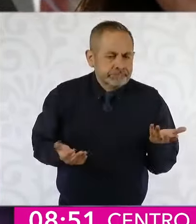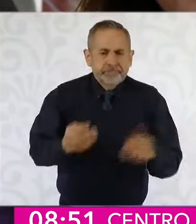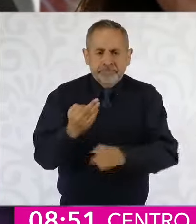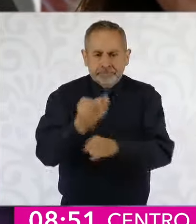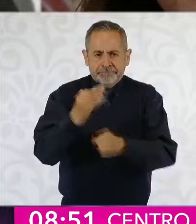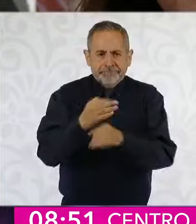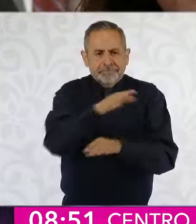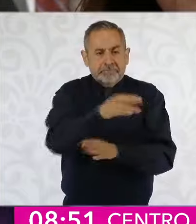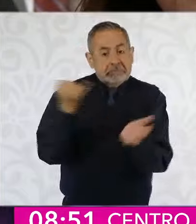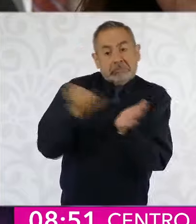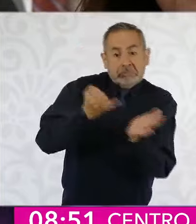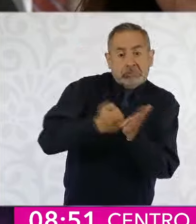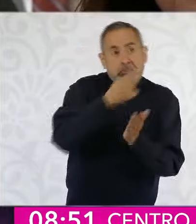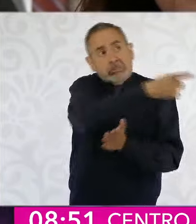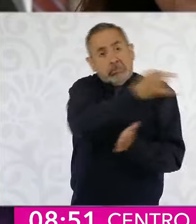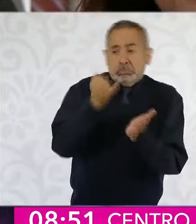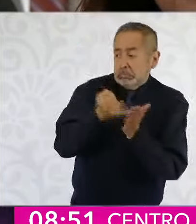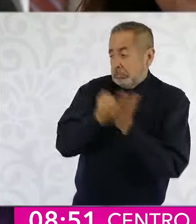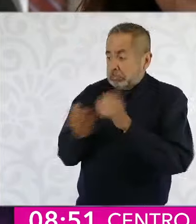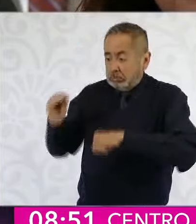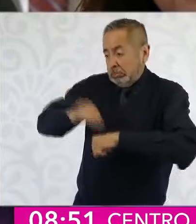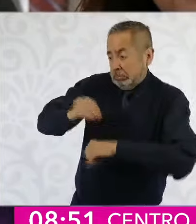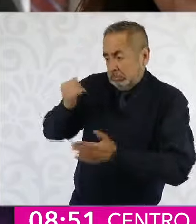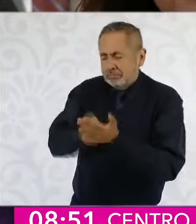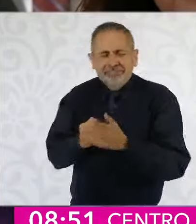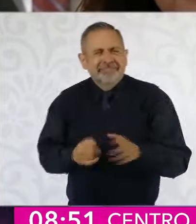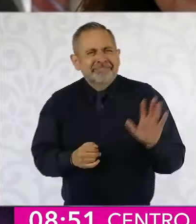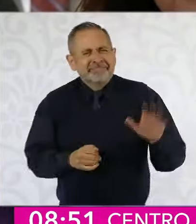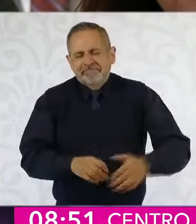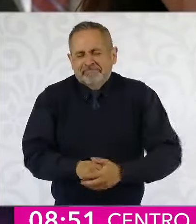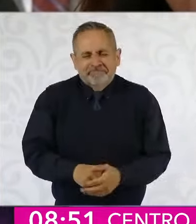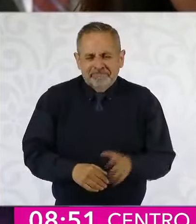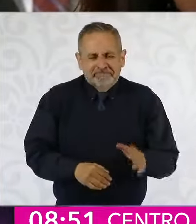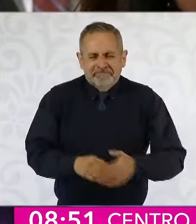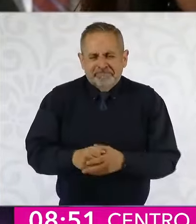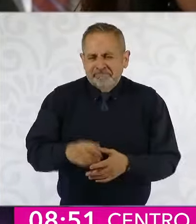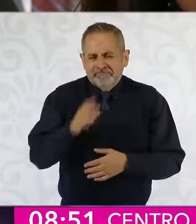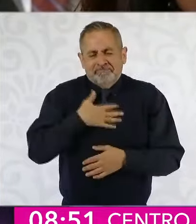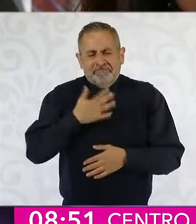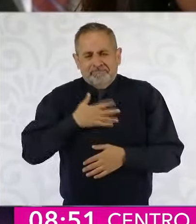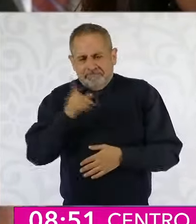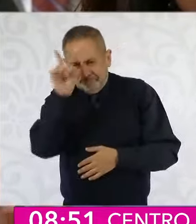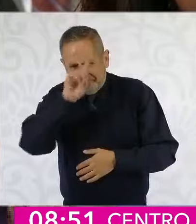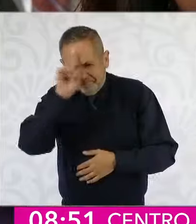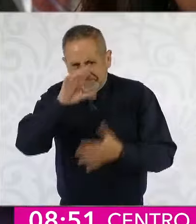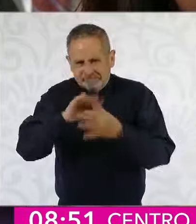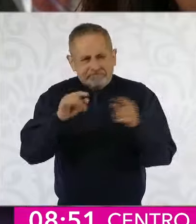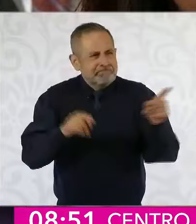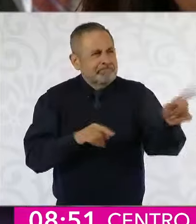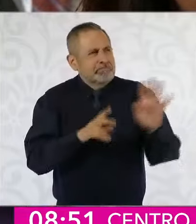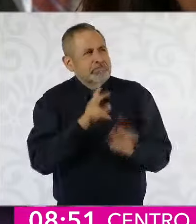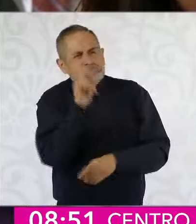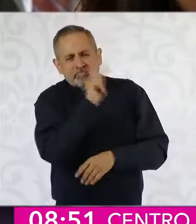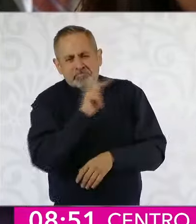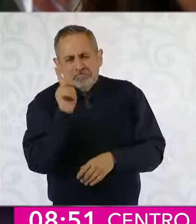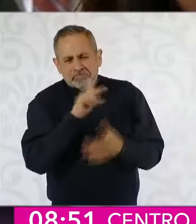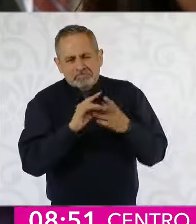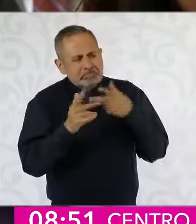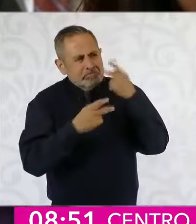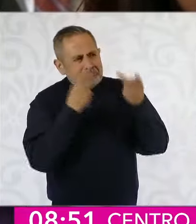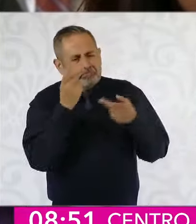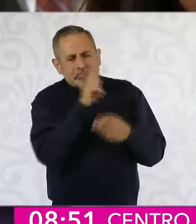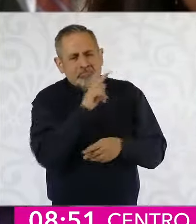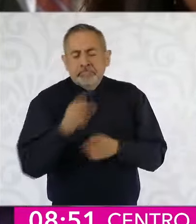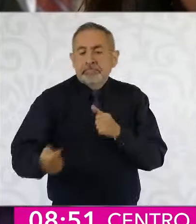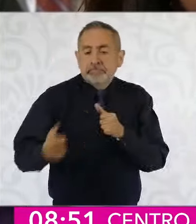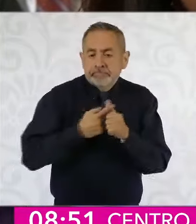estos aranceles famosos, yo creo que en este momento yo les aconsejaría que lo vieran como algo todavía en las nubes hasta que se acabe